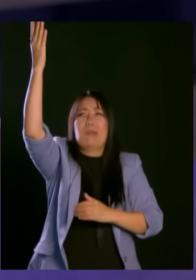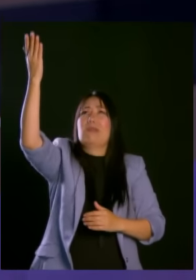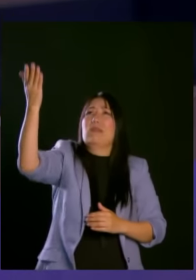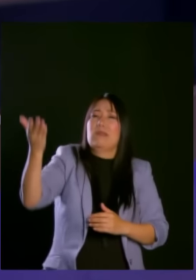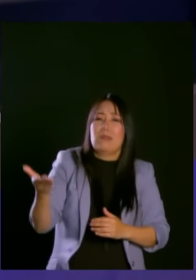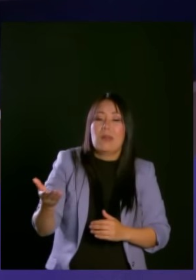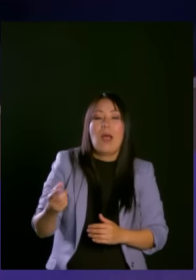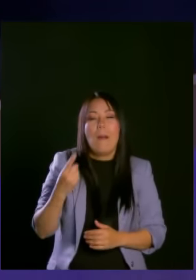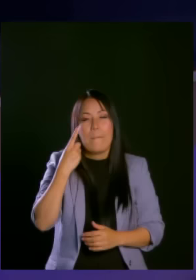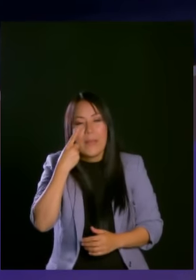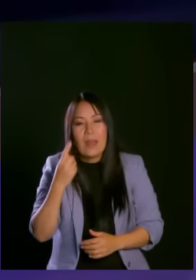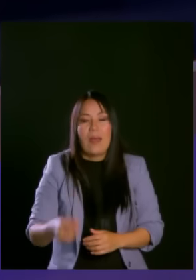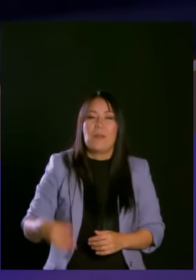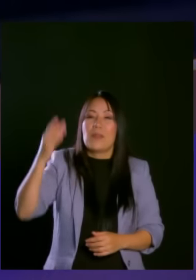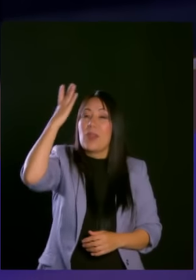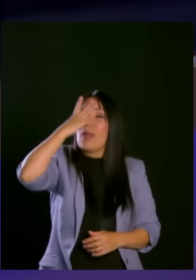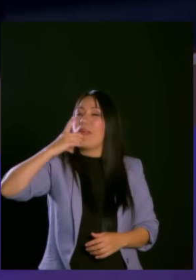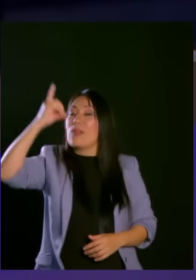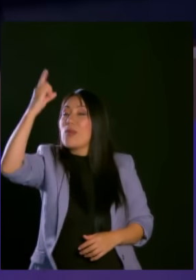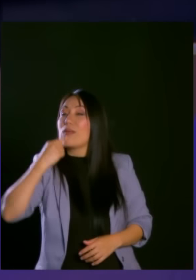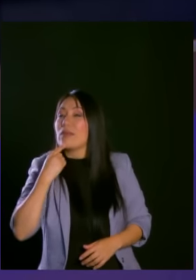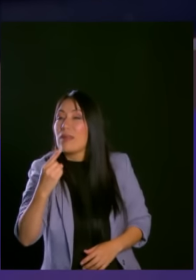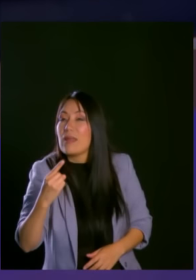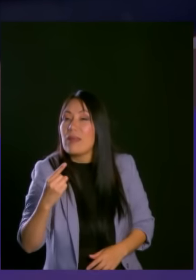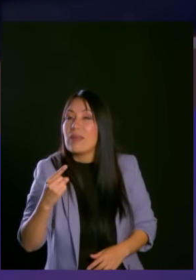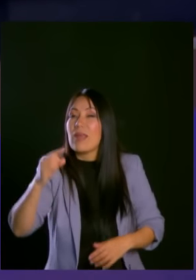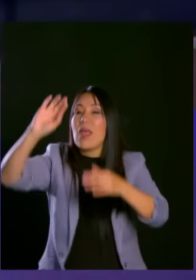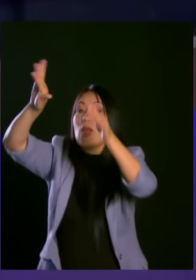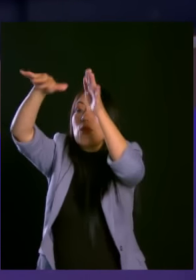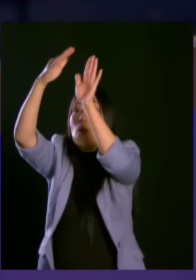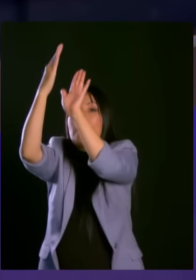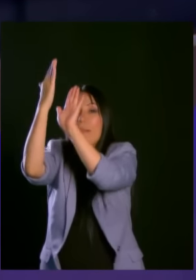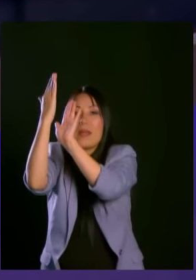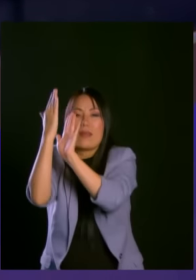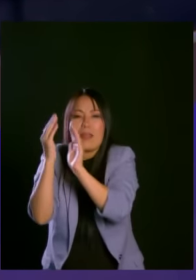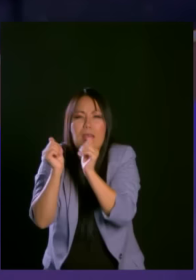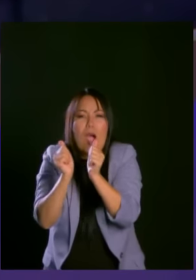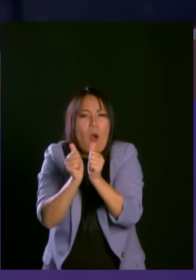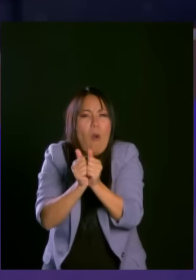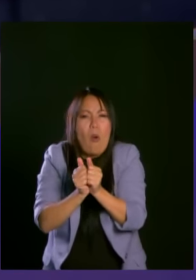irá contigo en lo que emprendas, aunque perdas, ya ganaste.